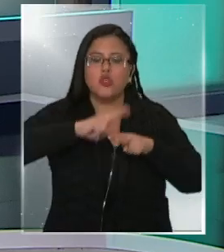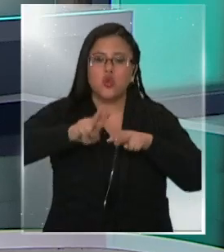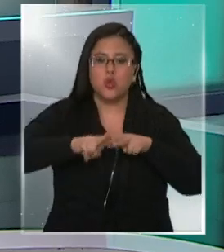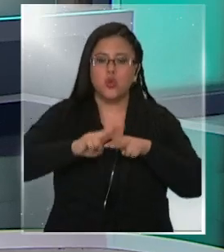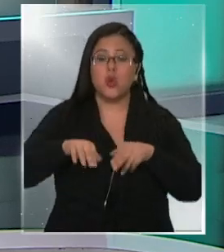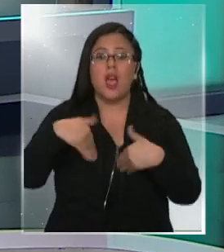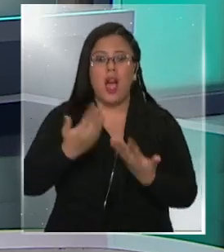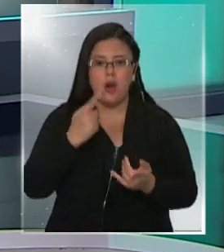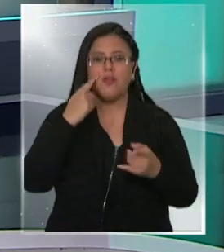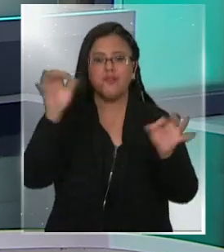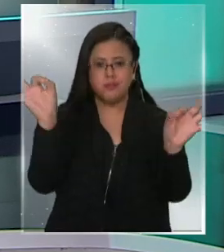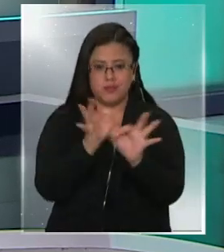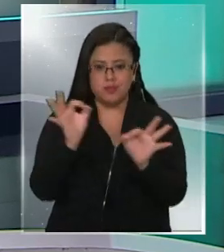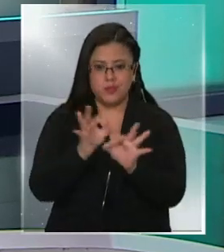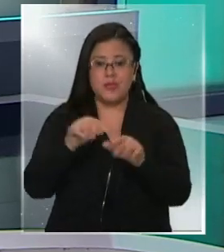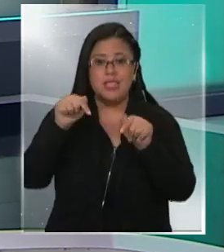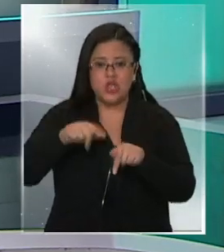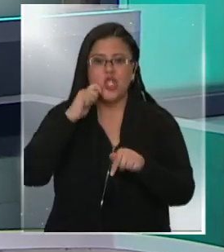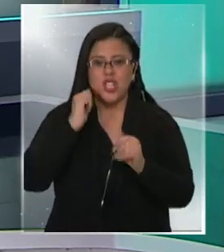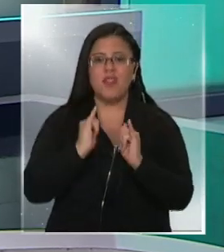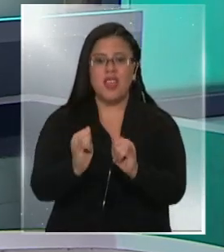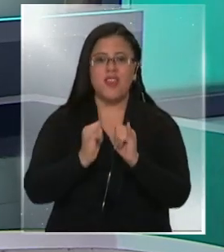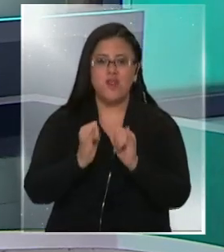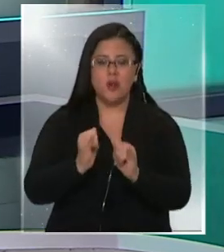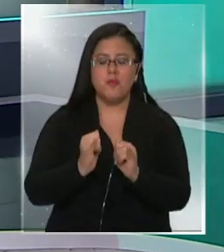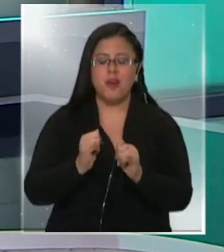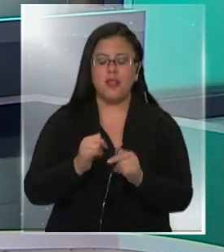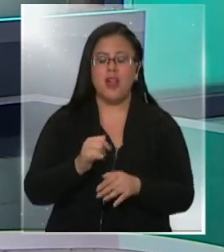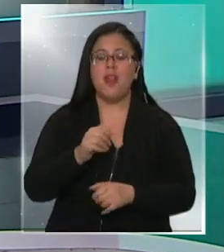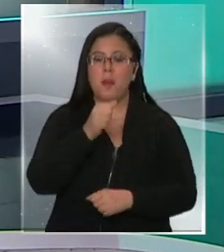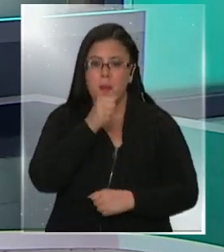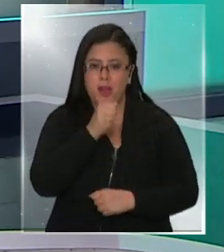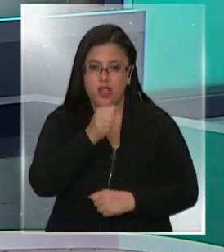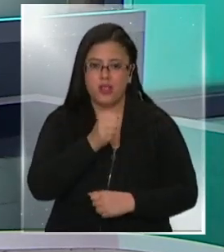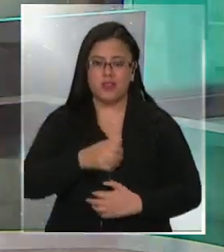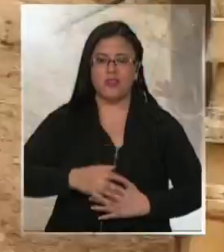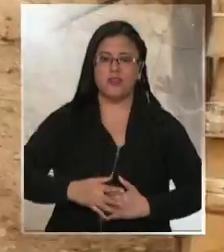plazo. Veamos detalles, ¿les parece? Este es el informe de apertura de Francisca Sepúlveda.